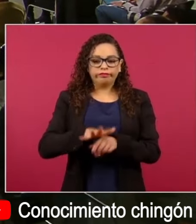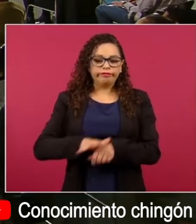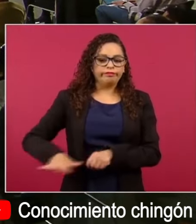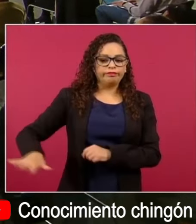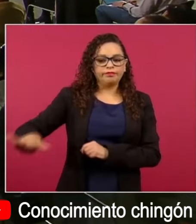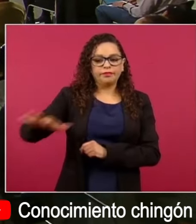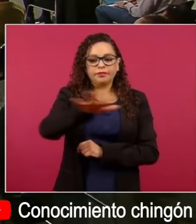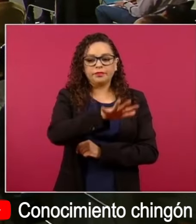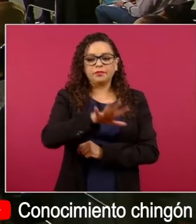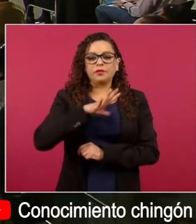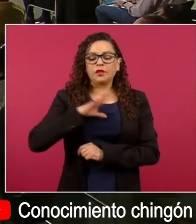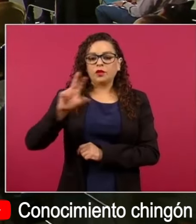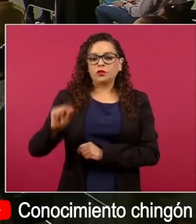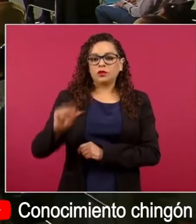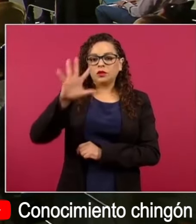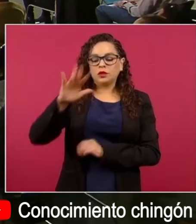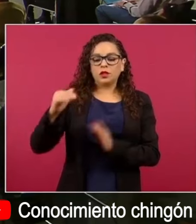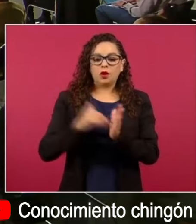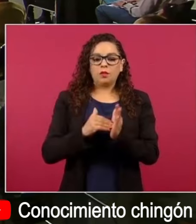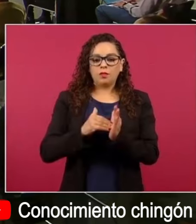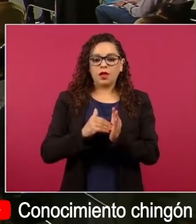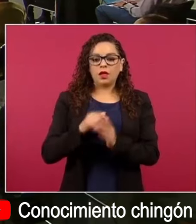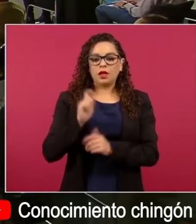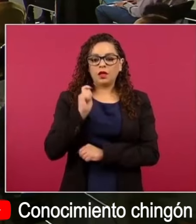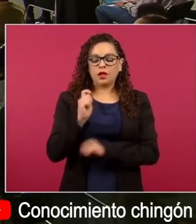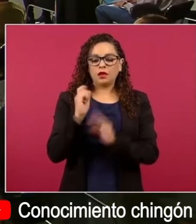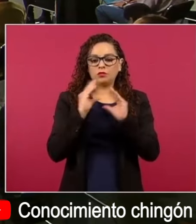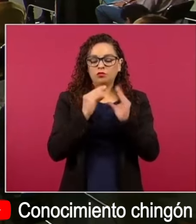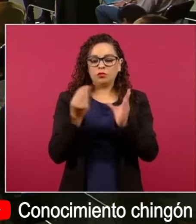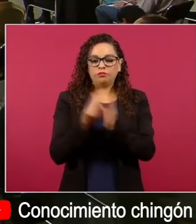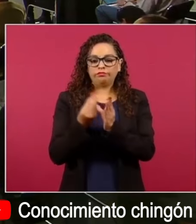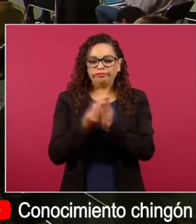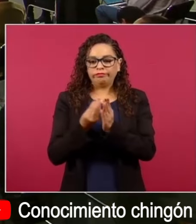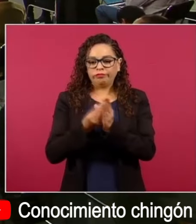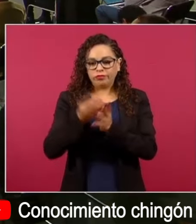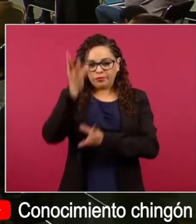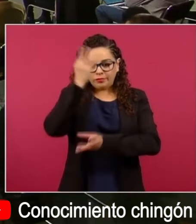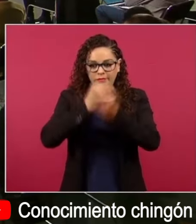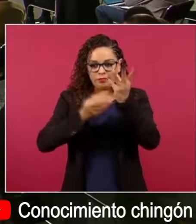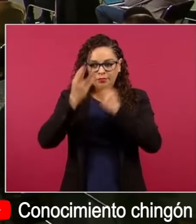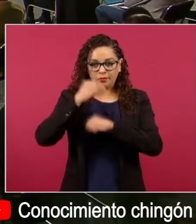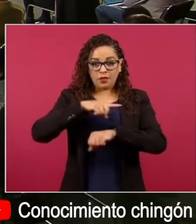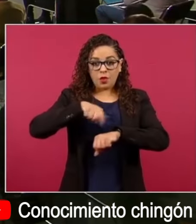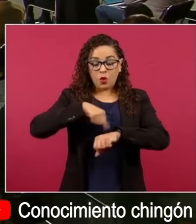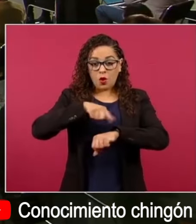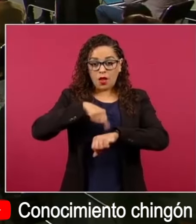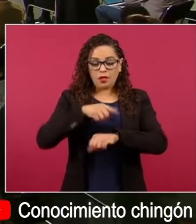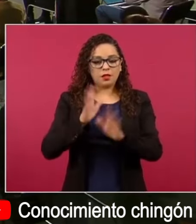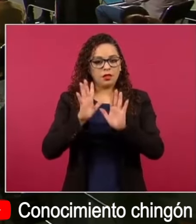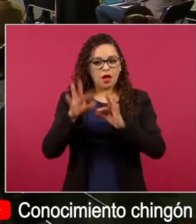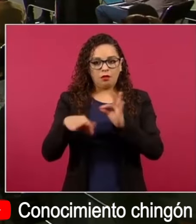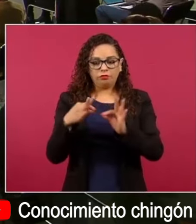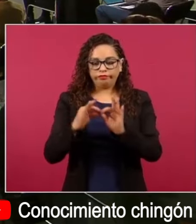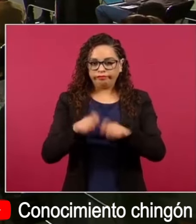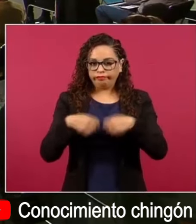Tenemos 85 mil horas de capacitación ya otorgadas. Y creo que es importante mencionar